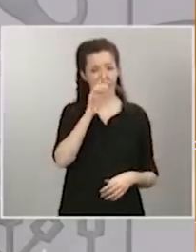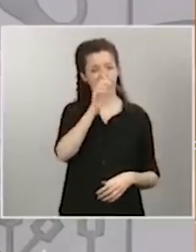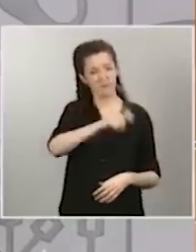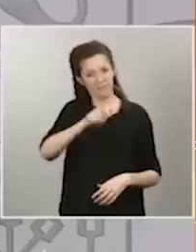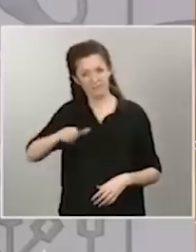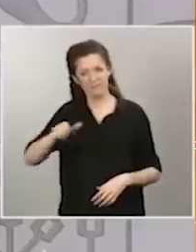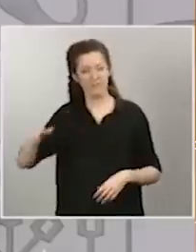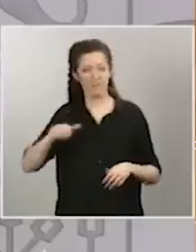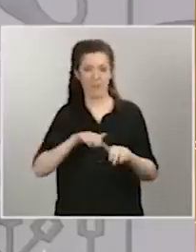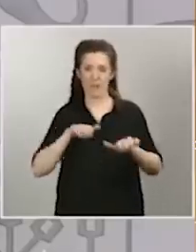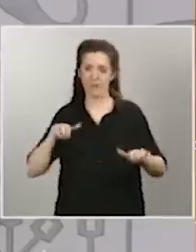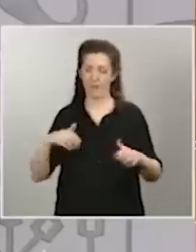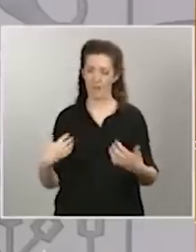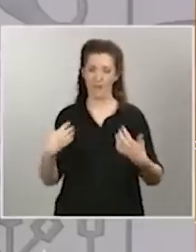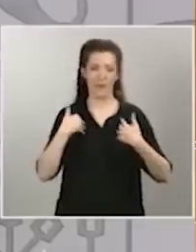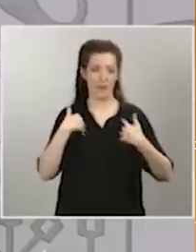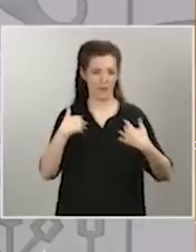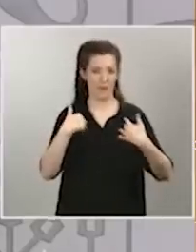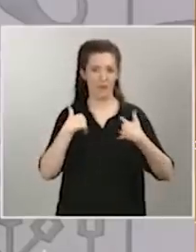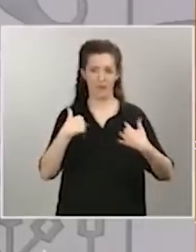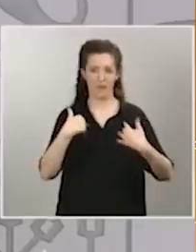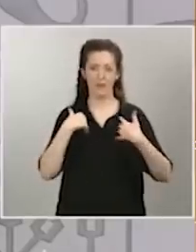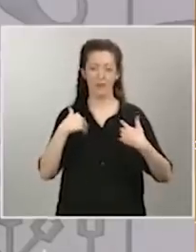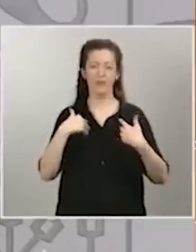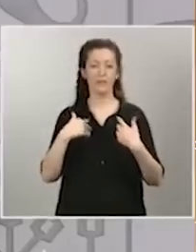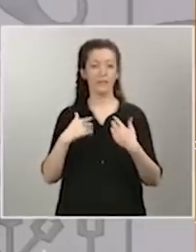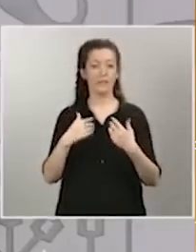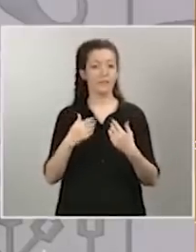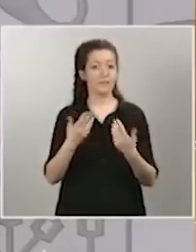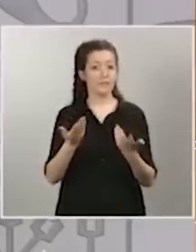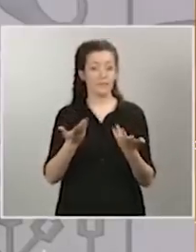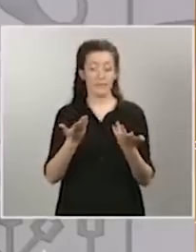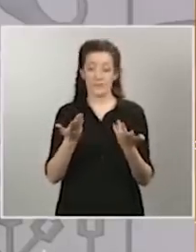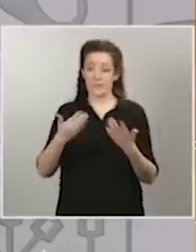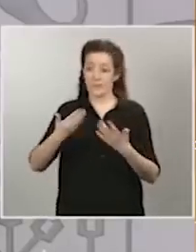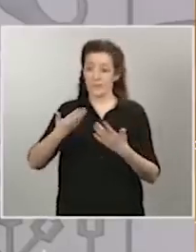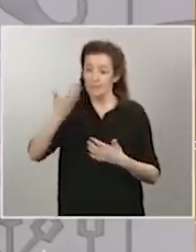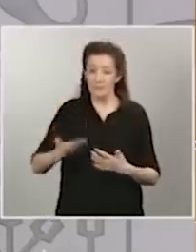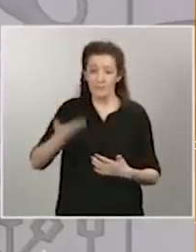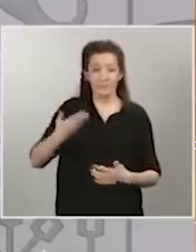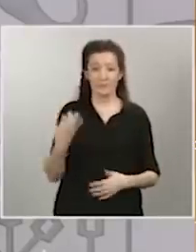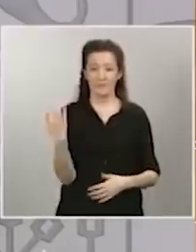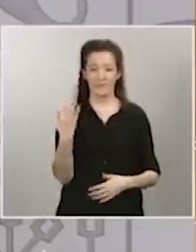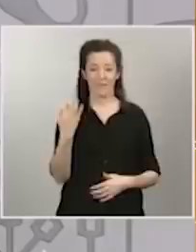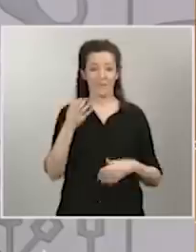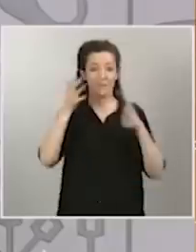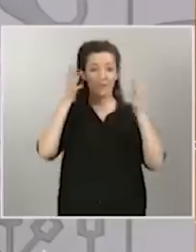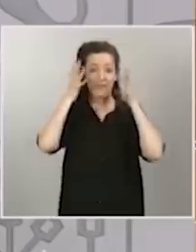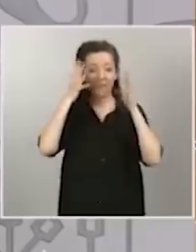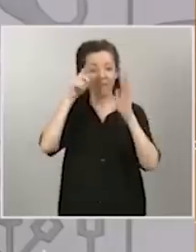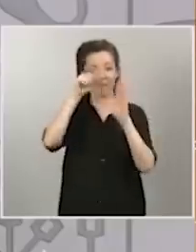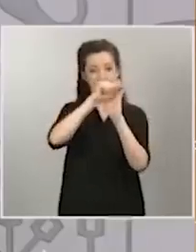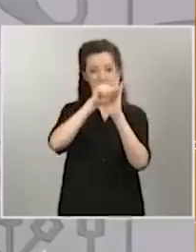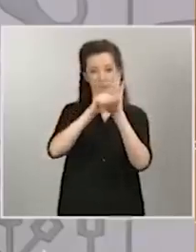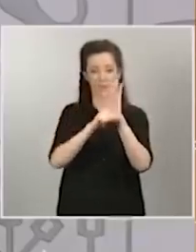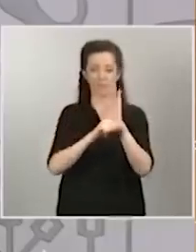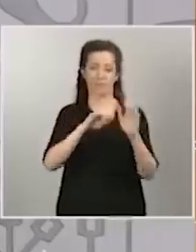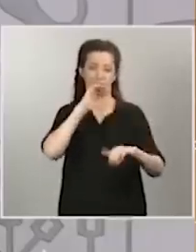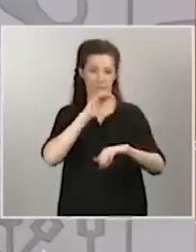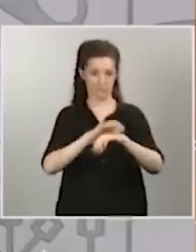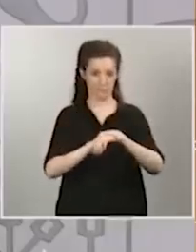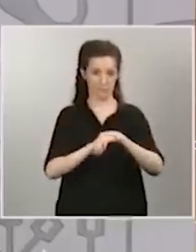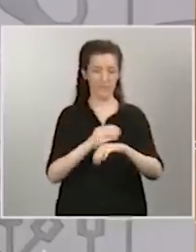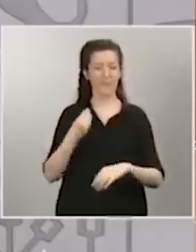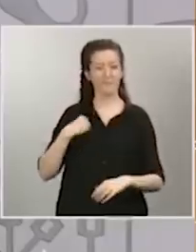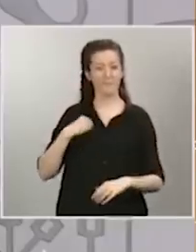fundamental es que se sigan las recomendaciones que se ha planteado en la definición de caso por parte de la organización mundial de la